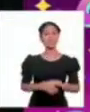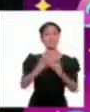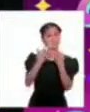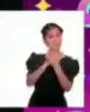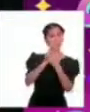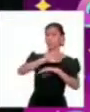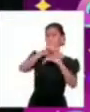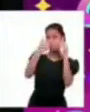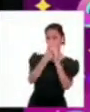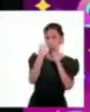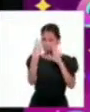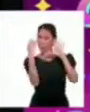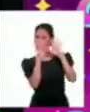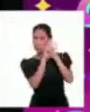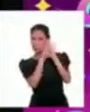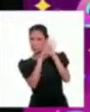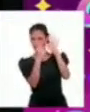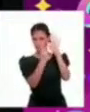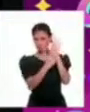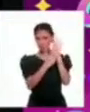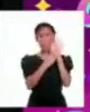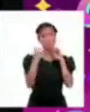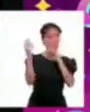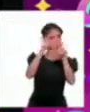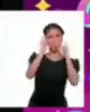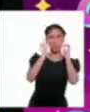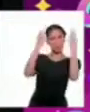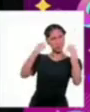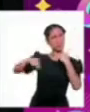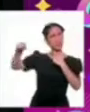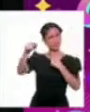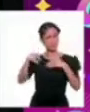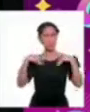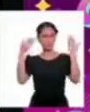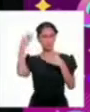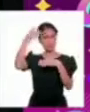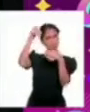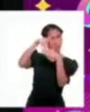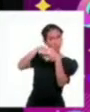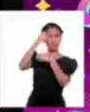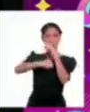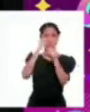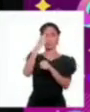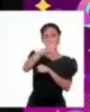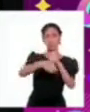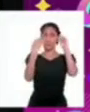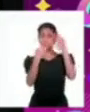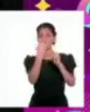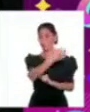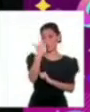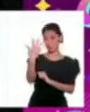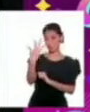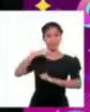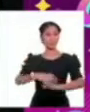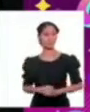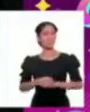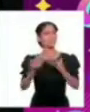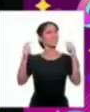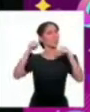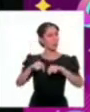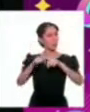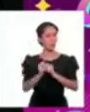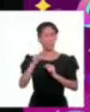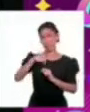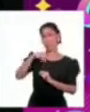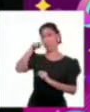sus grandes legados podemos contar que gracias a sus cuestionamientos, las mujeres accedimos al voto en 1955. De esta manera,